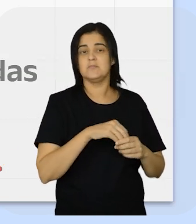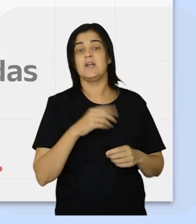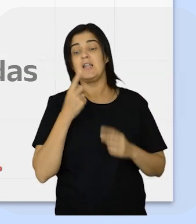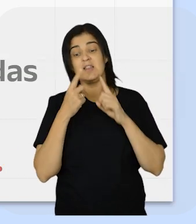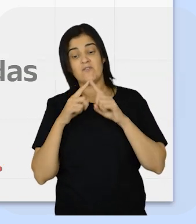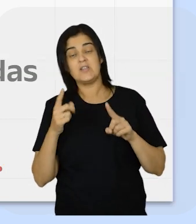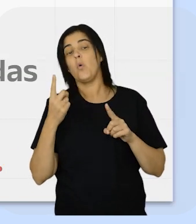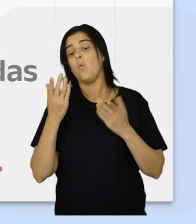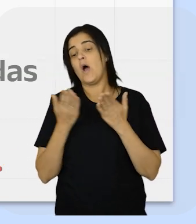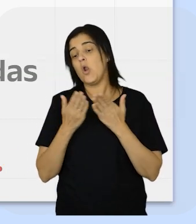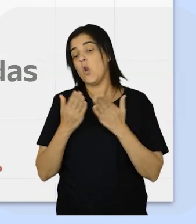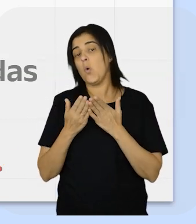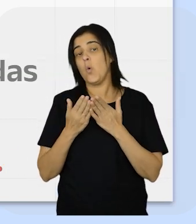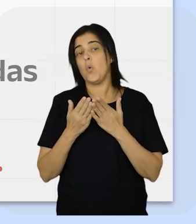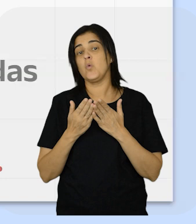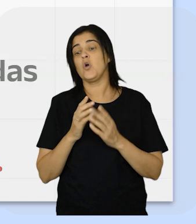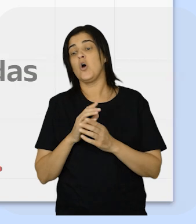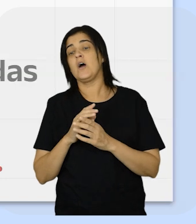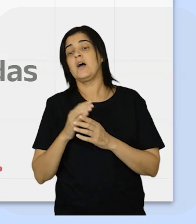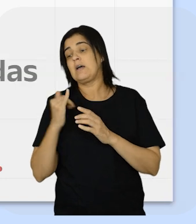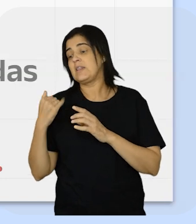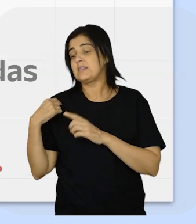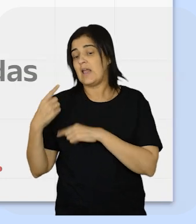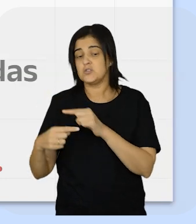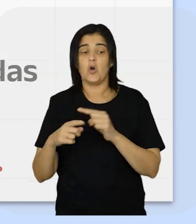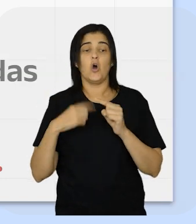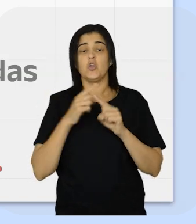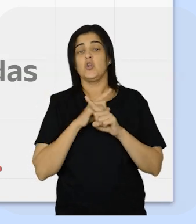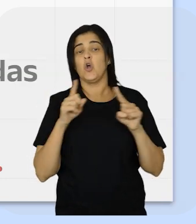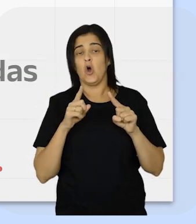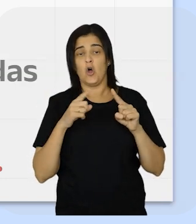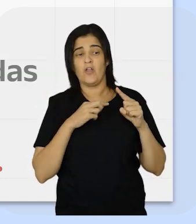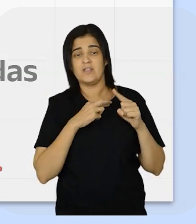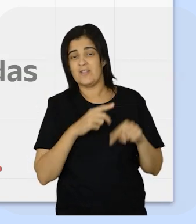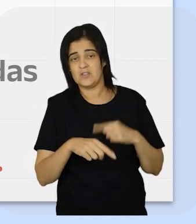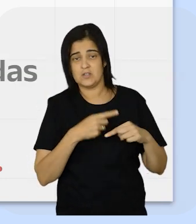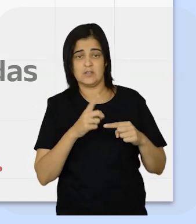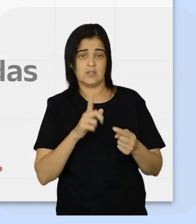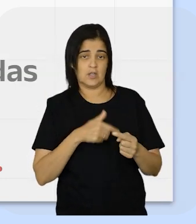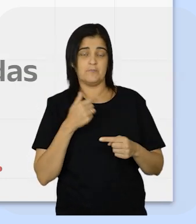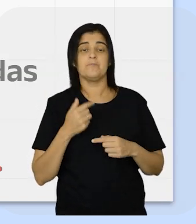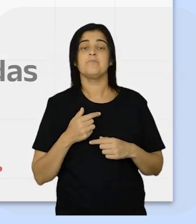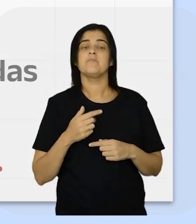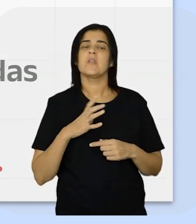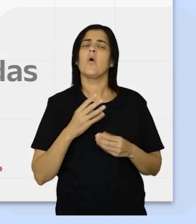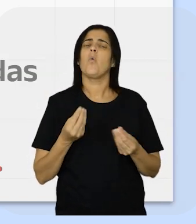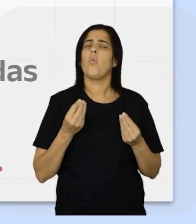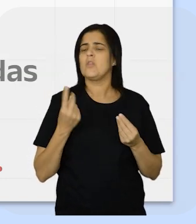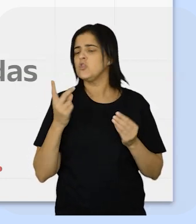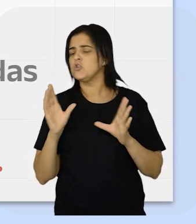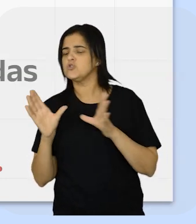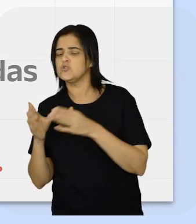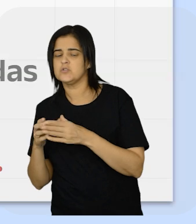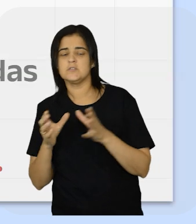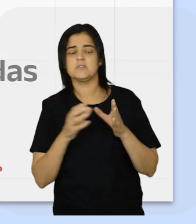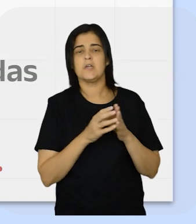alumno tradicional y un alumno no tradicional está justamente en cuál de las dos esferas es